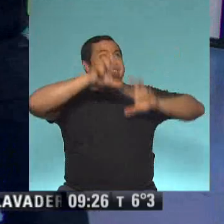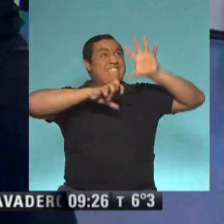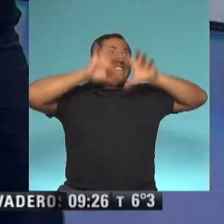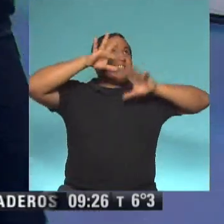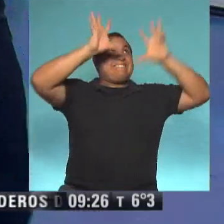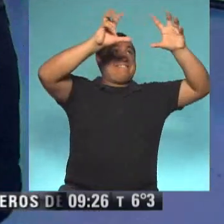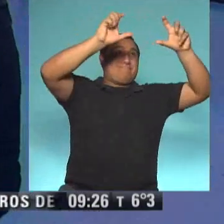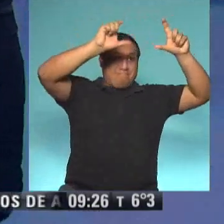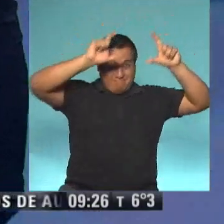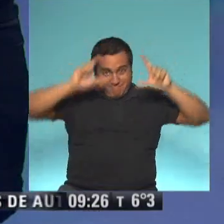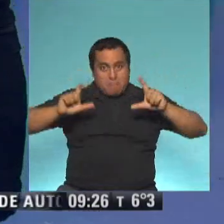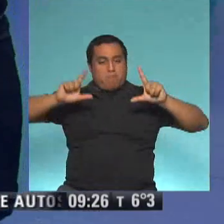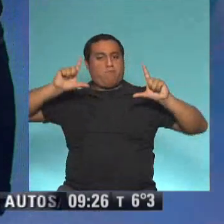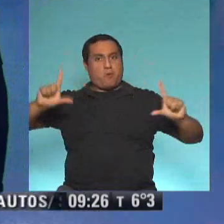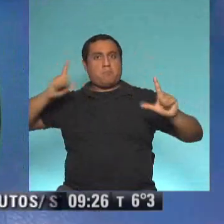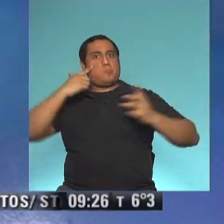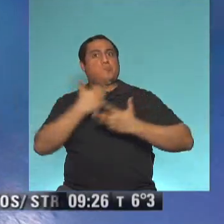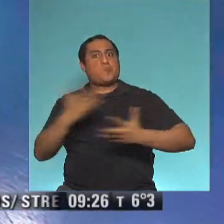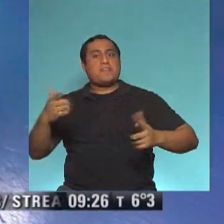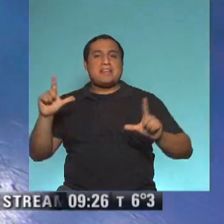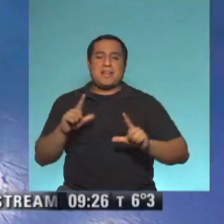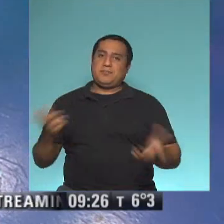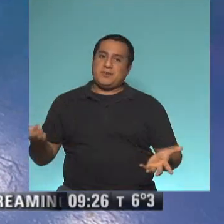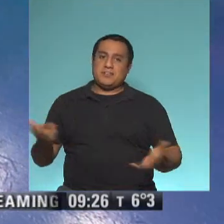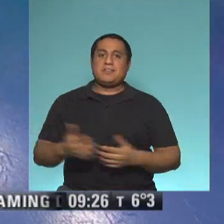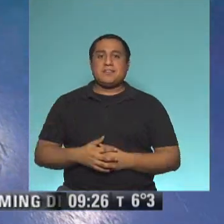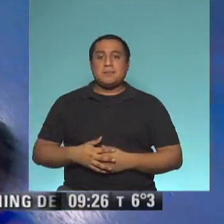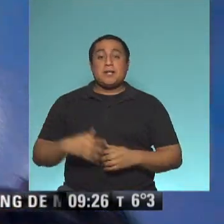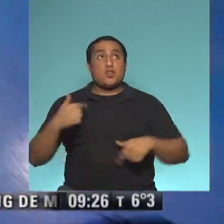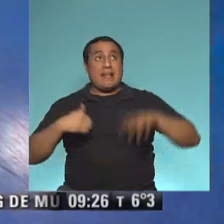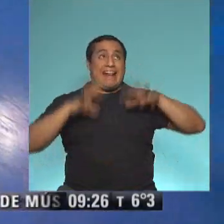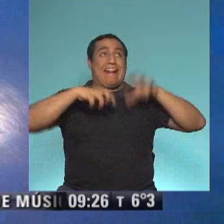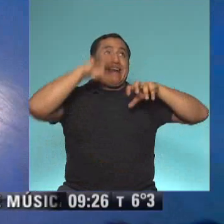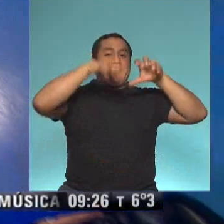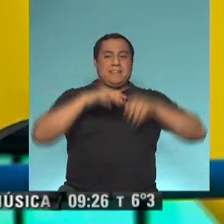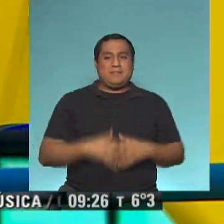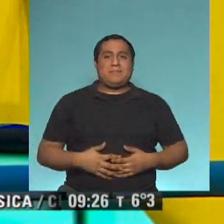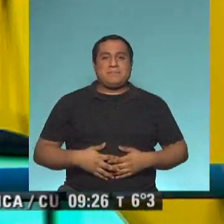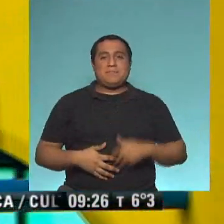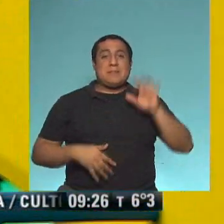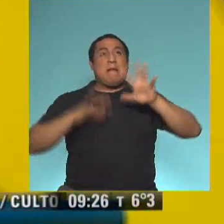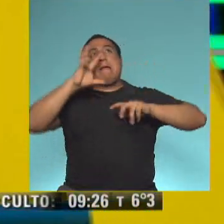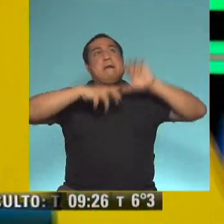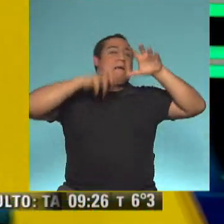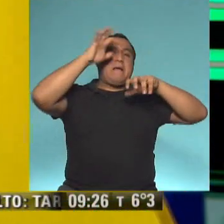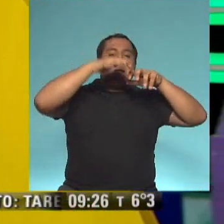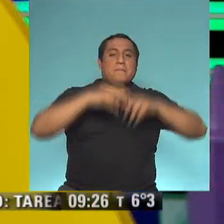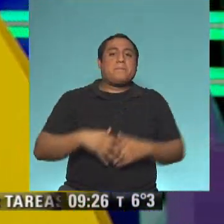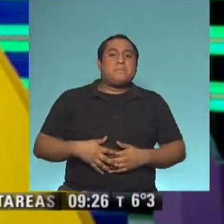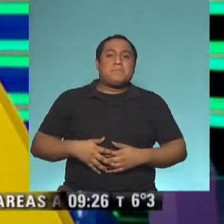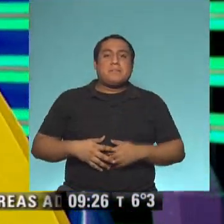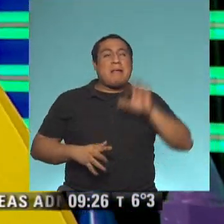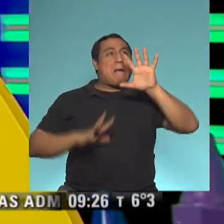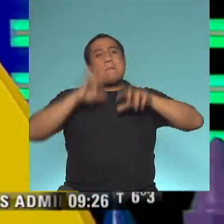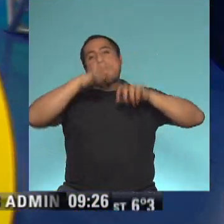nos trepamos en las redes, las bajamos y las mostramos en la tele. Mira, me trepo en las redes. Mira, ahora me te puedo trepar como, a las redes. Como un puente. En la